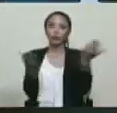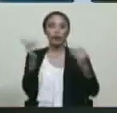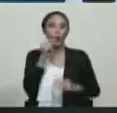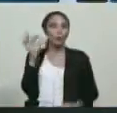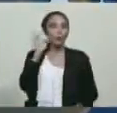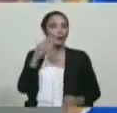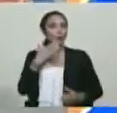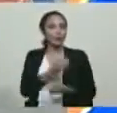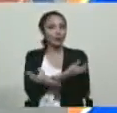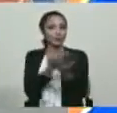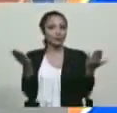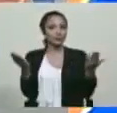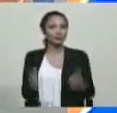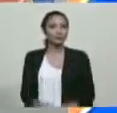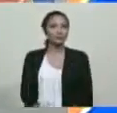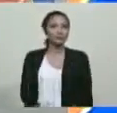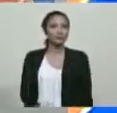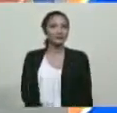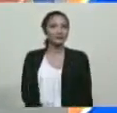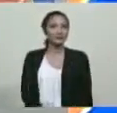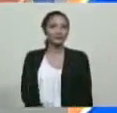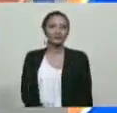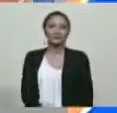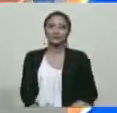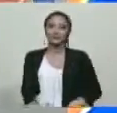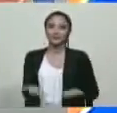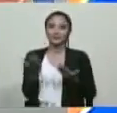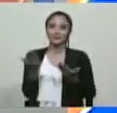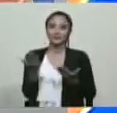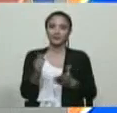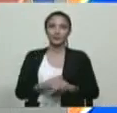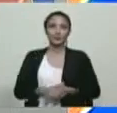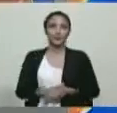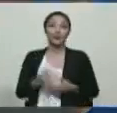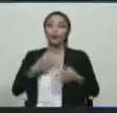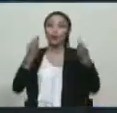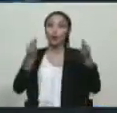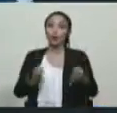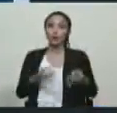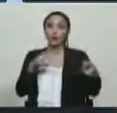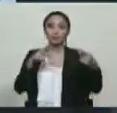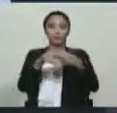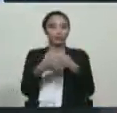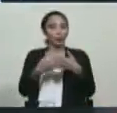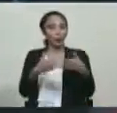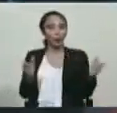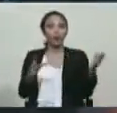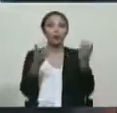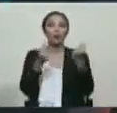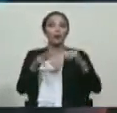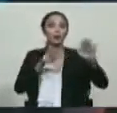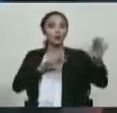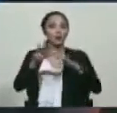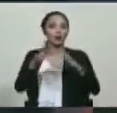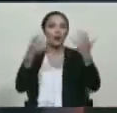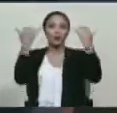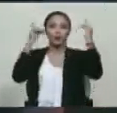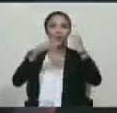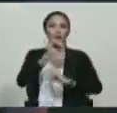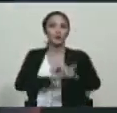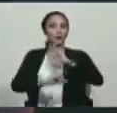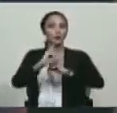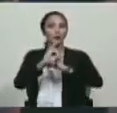todas. Muchas gracias. Bien, de esta manera queda formalmente la apertura de la 13ª edición de la